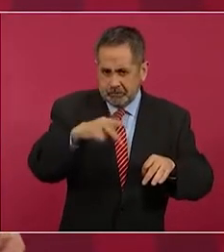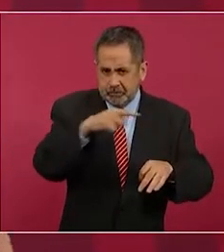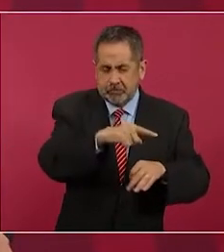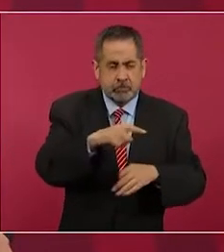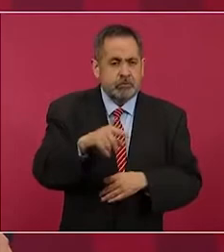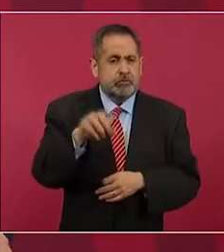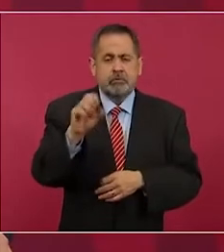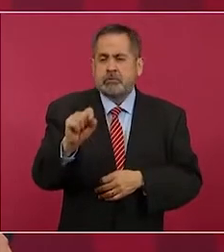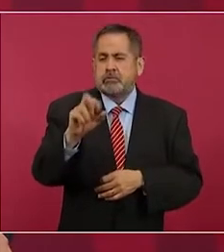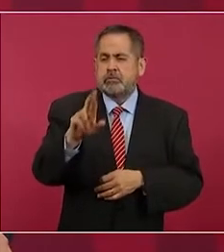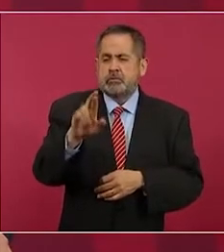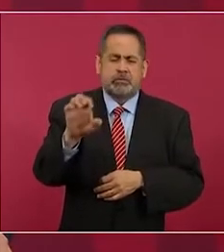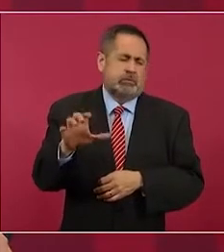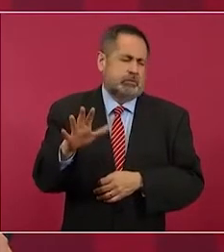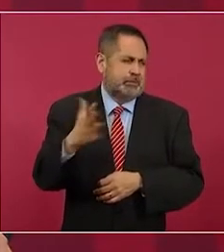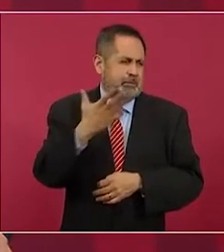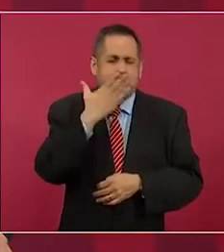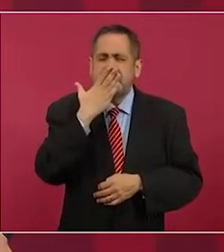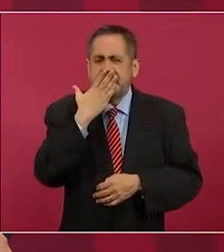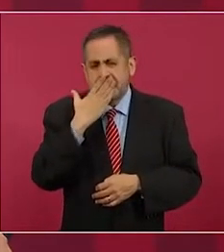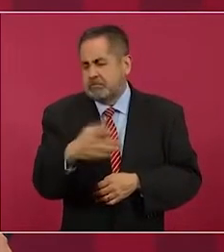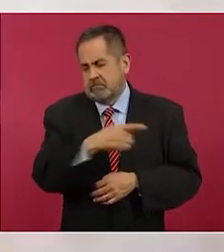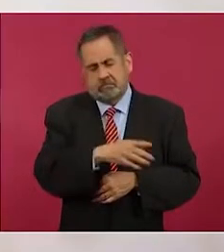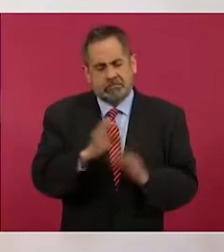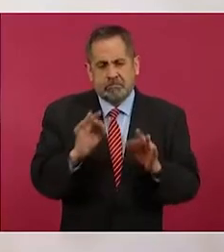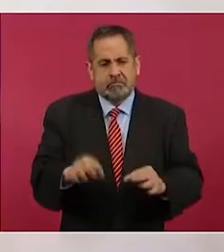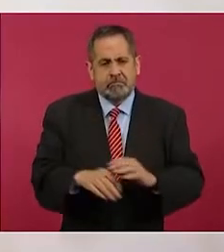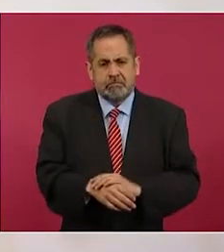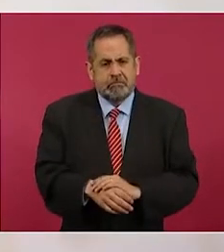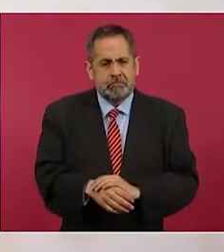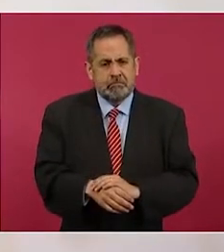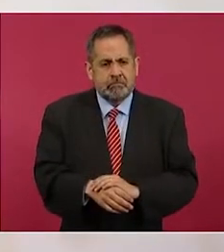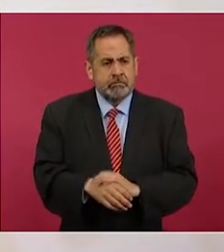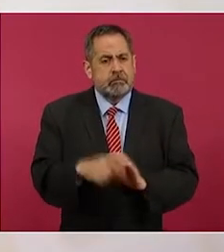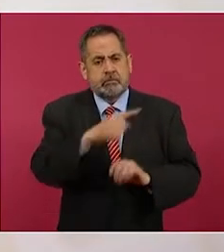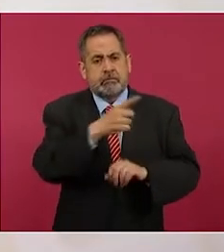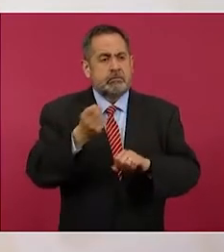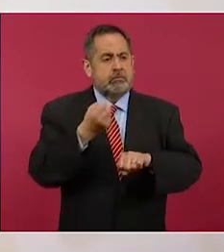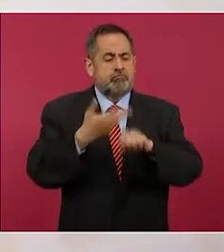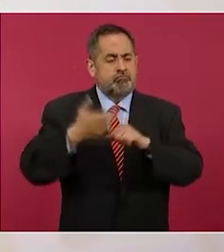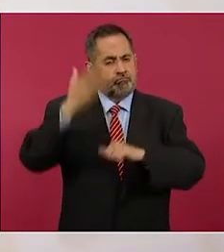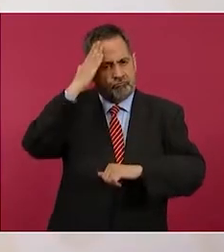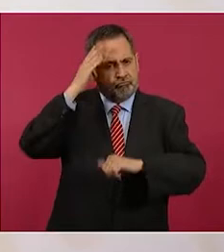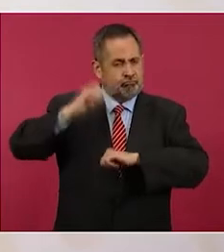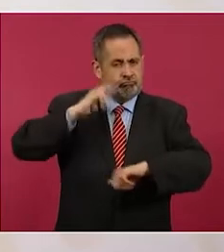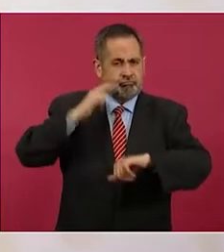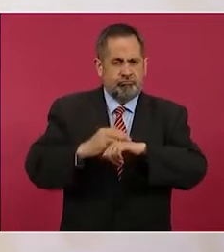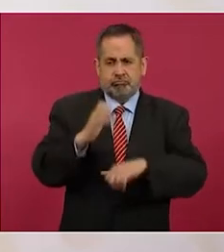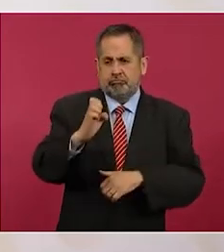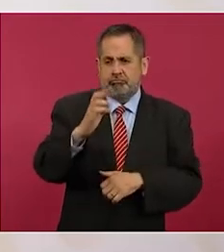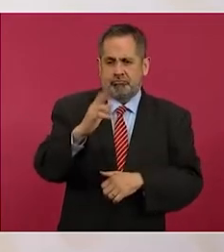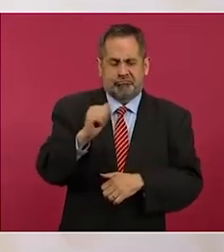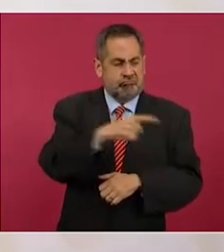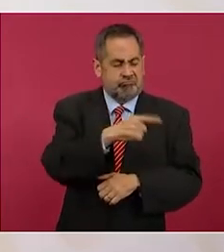la Secretaría de Relaciones Exteriores, incluido su secretario Marcelo Ebrard, que es un